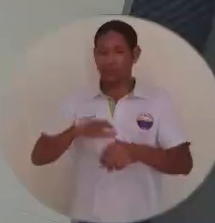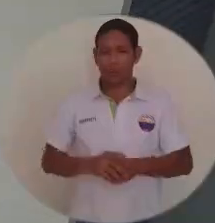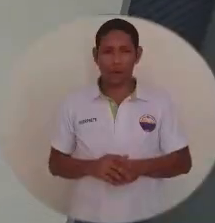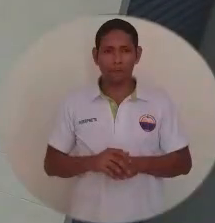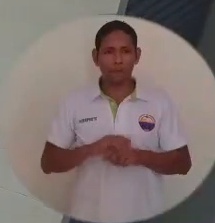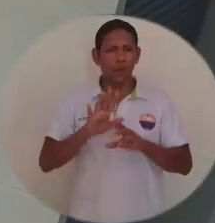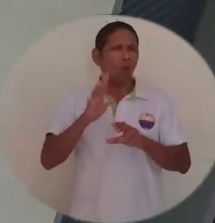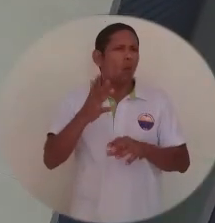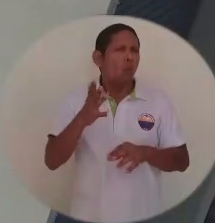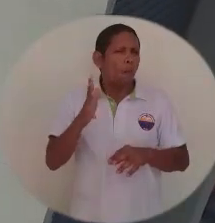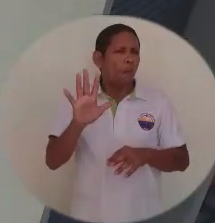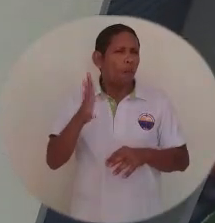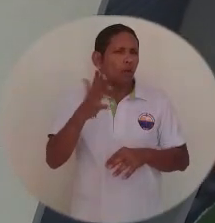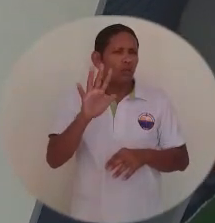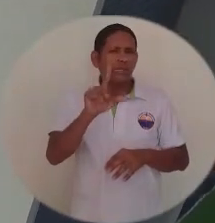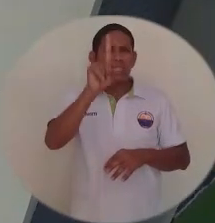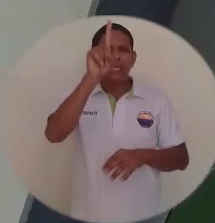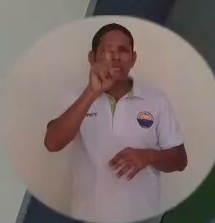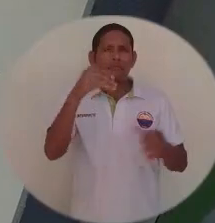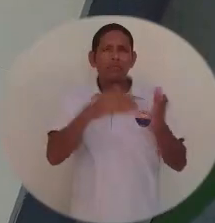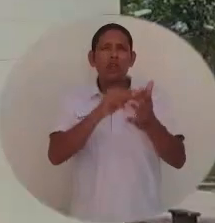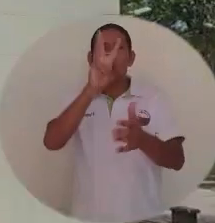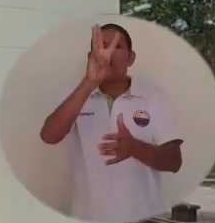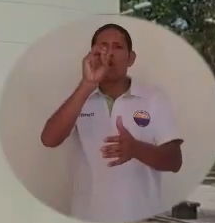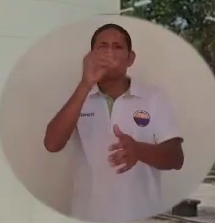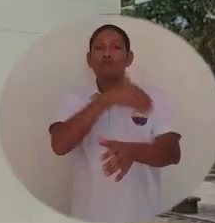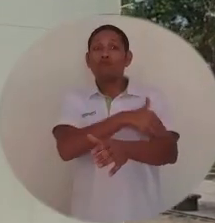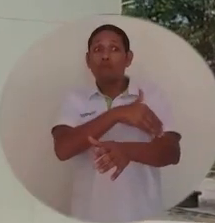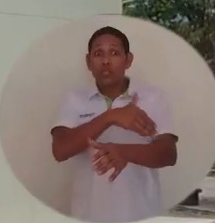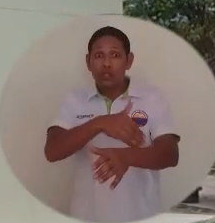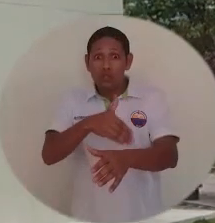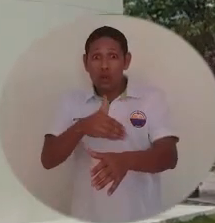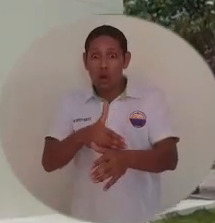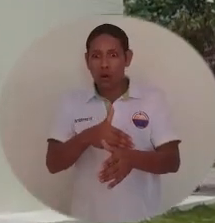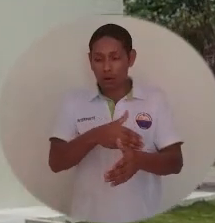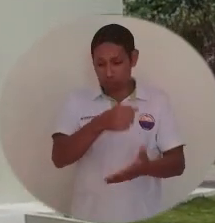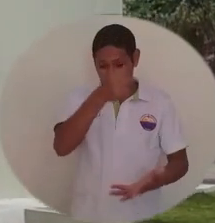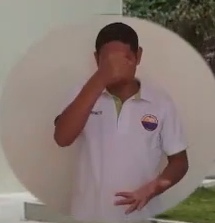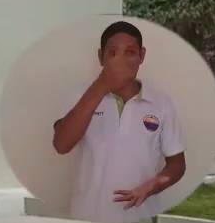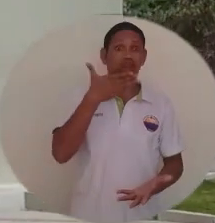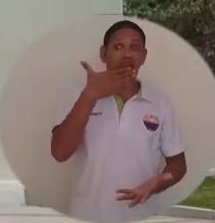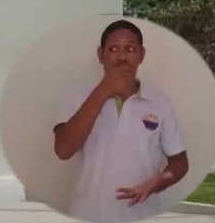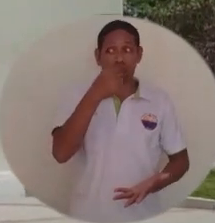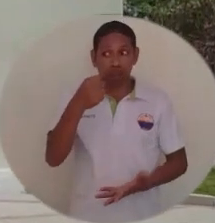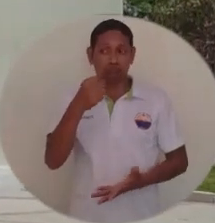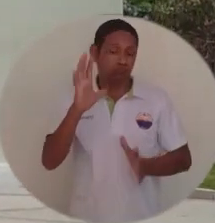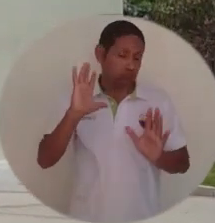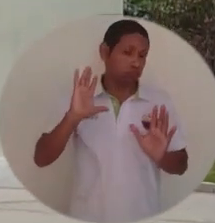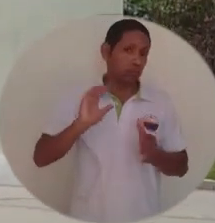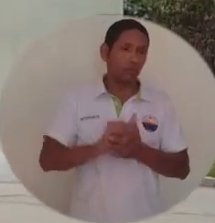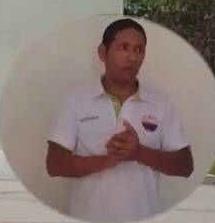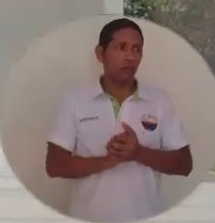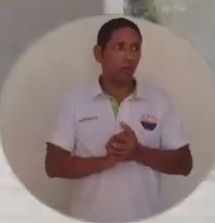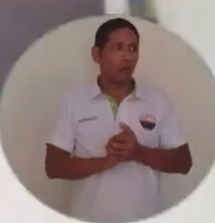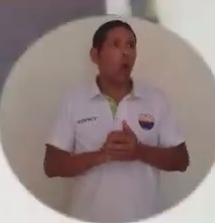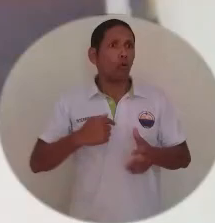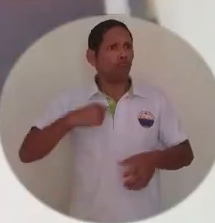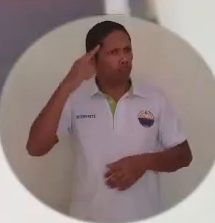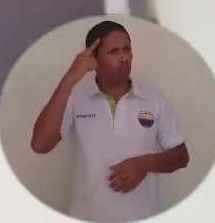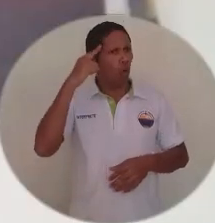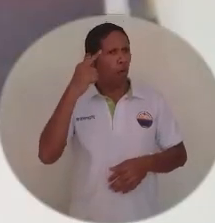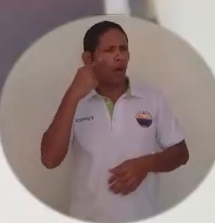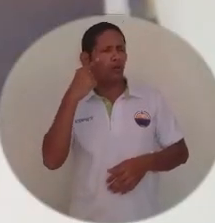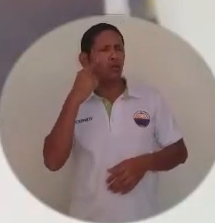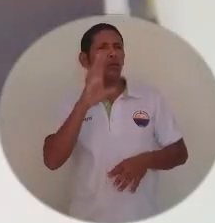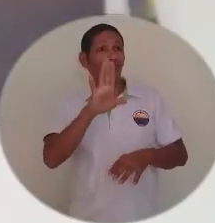nacional. Estos beneficios suman en total más de 6.800 millones de pesos. Frente a la actual coyuntura, pues